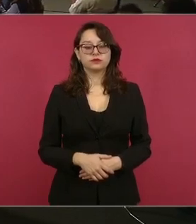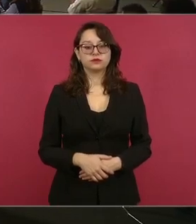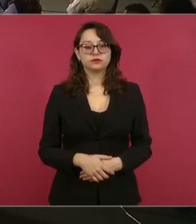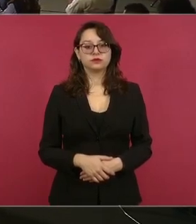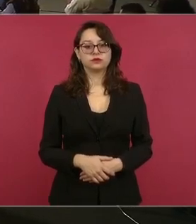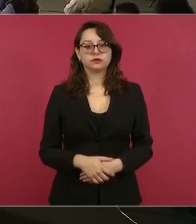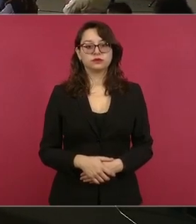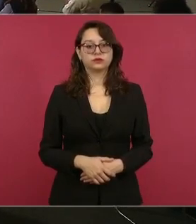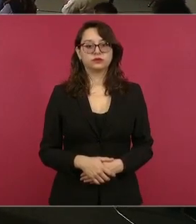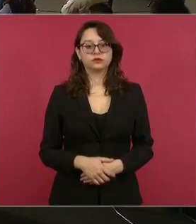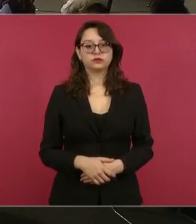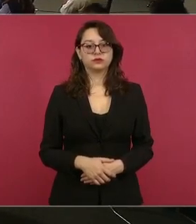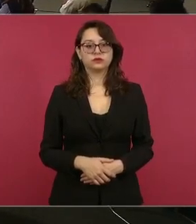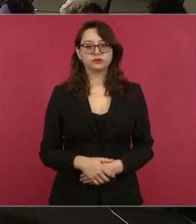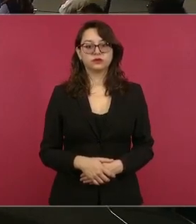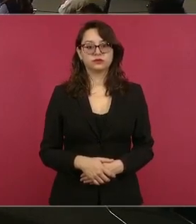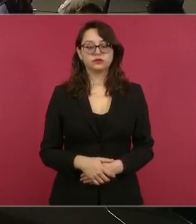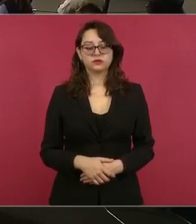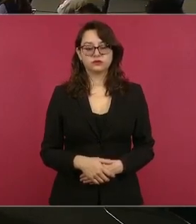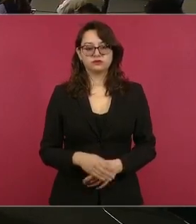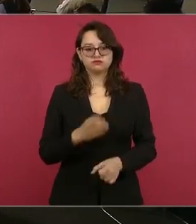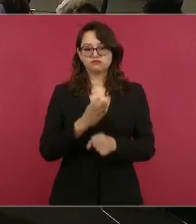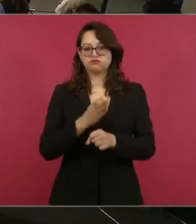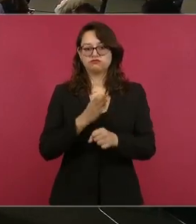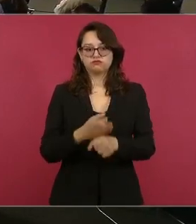el general